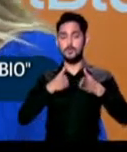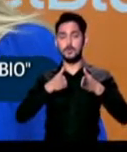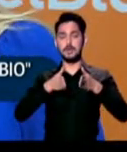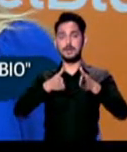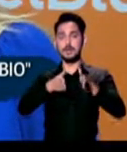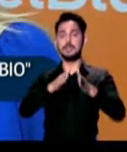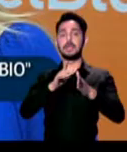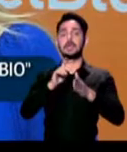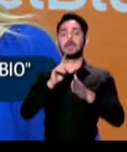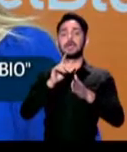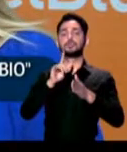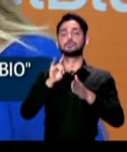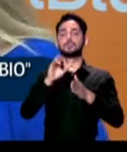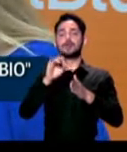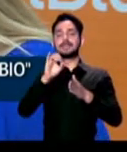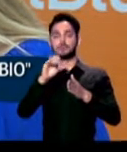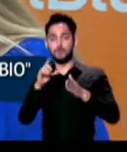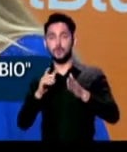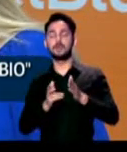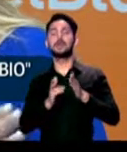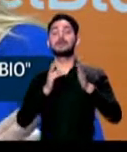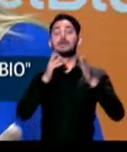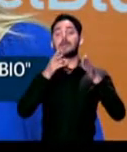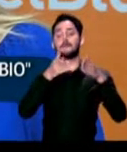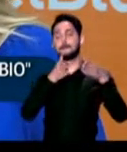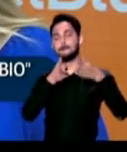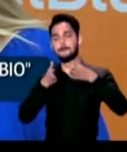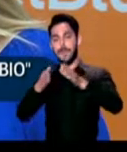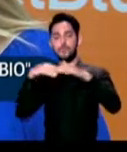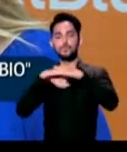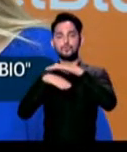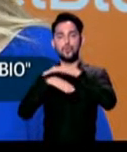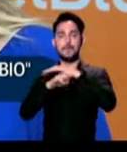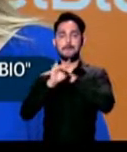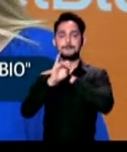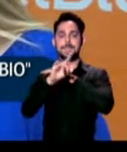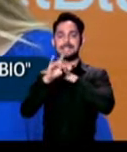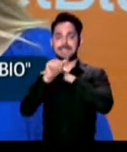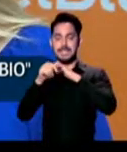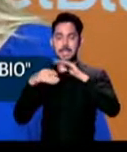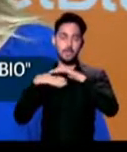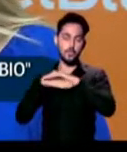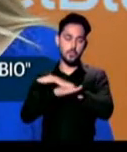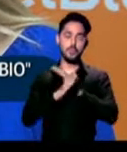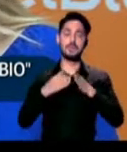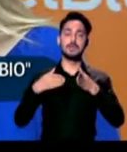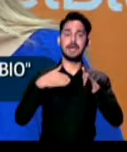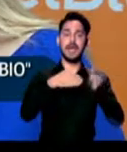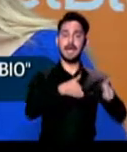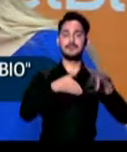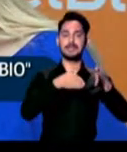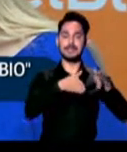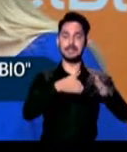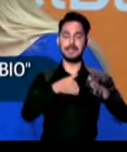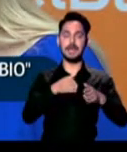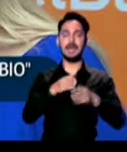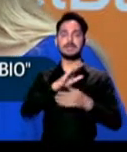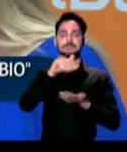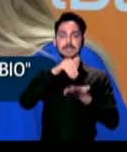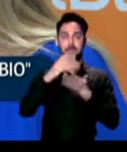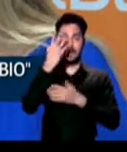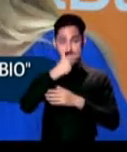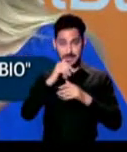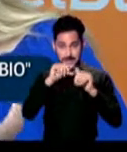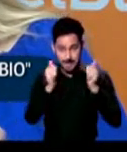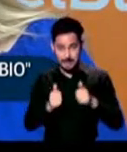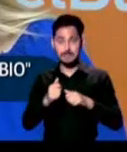Minilla. En Minilla subimos a la Avenida Ponce de León, pasamos por todas las agencias que está en el Centro de Bellas Artes y todas por allí en la Avenida Ponce de